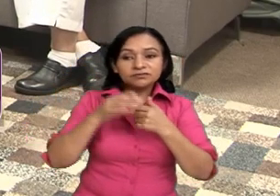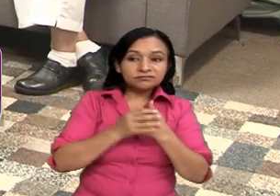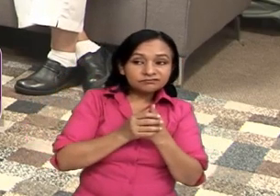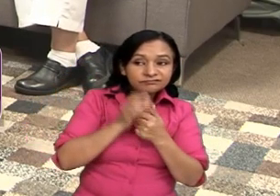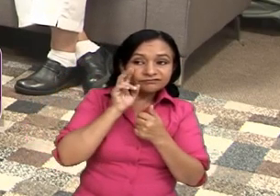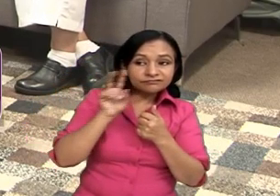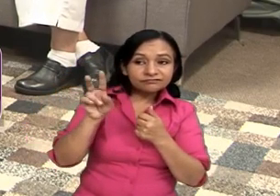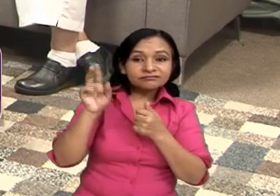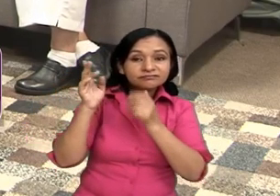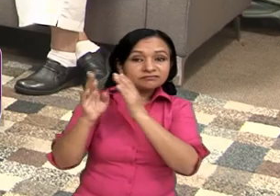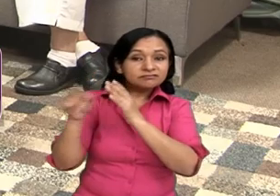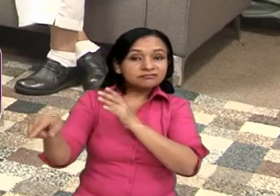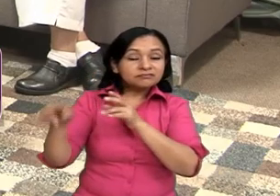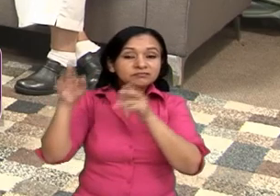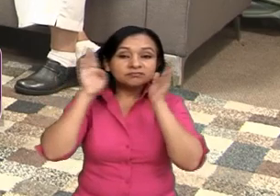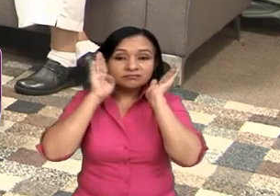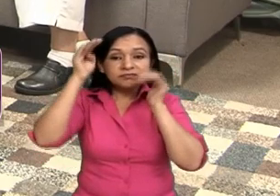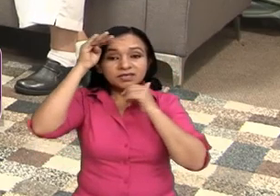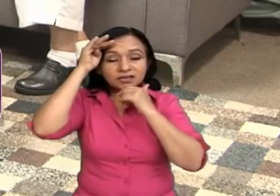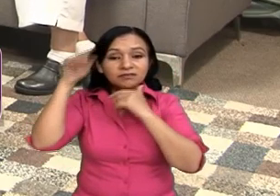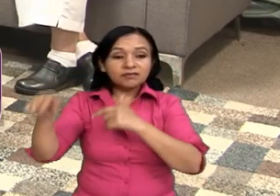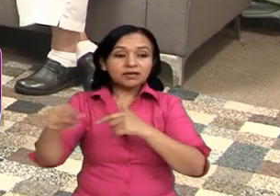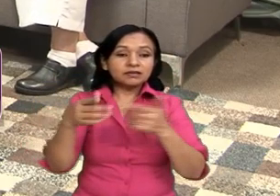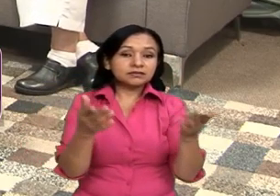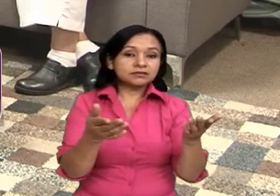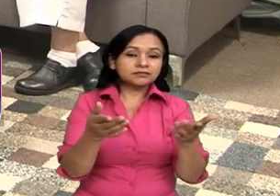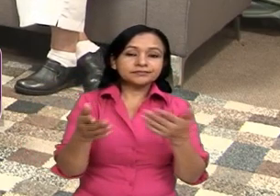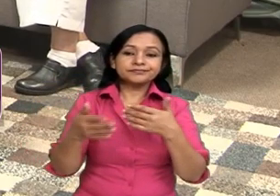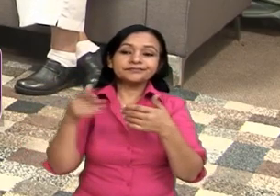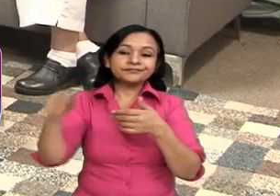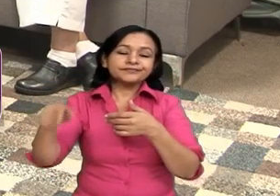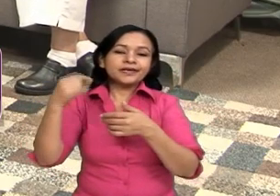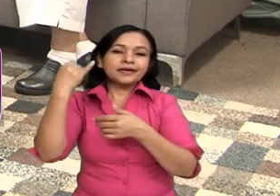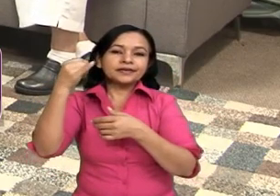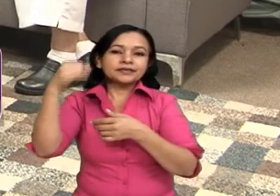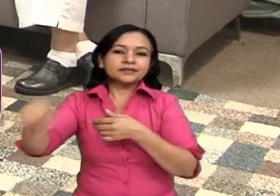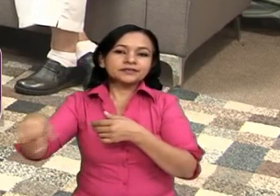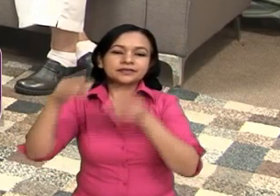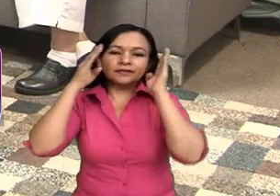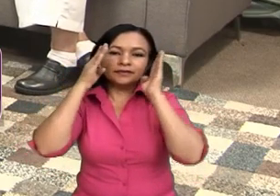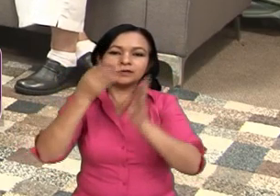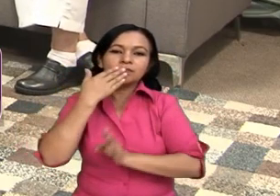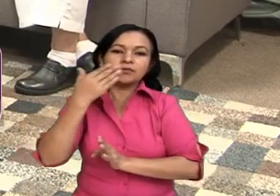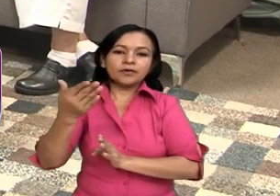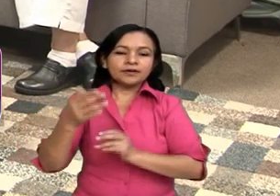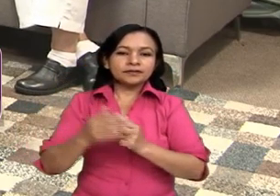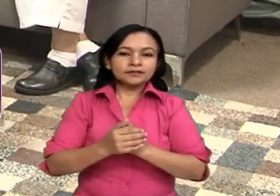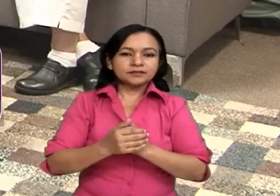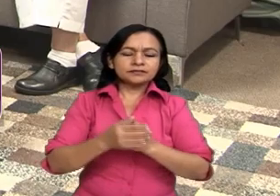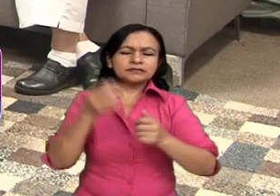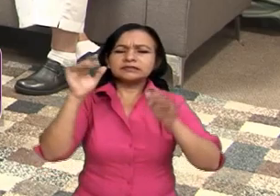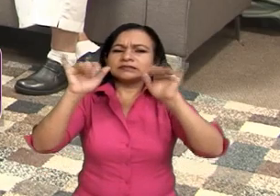Y entonces todo mundo se iba a lo privado. No hay, pero si te vas allá, te puedo dar buena atención. Te puedo operar ya y no tener